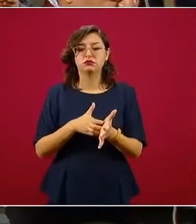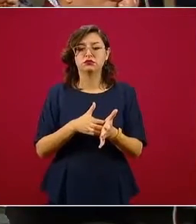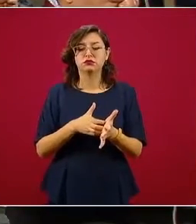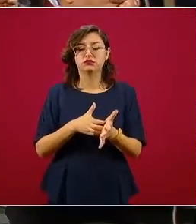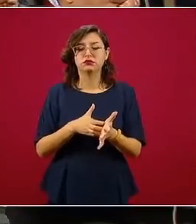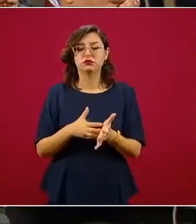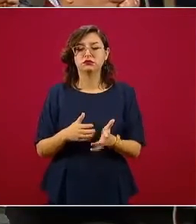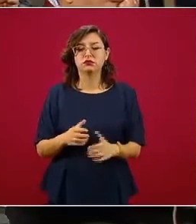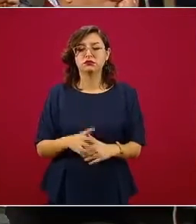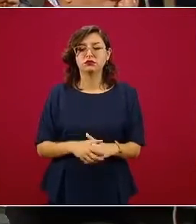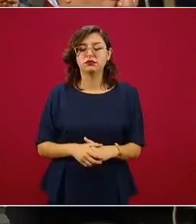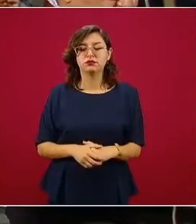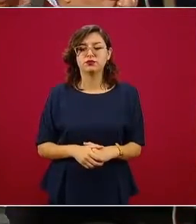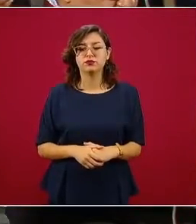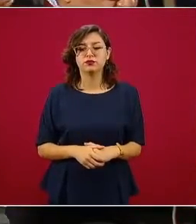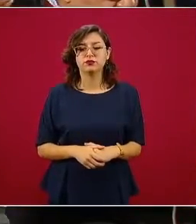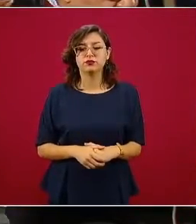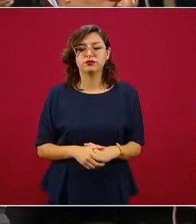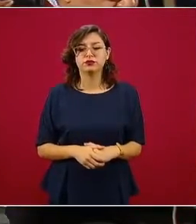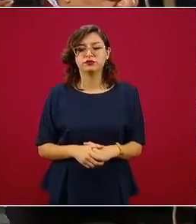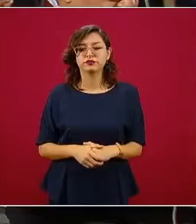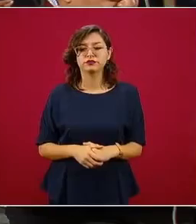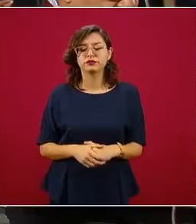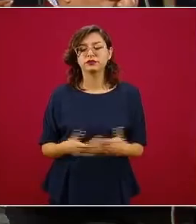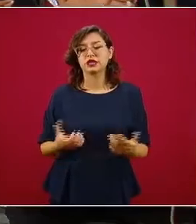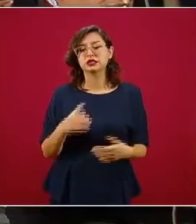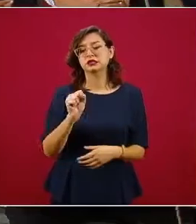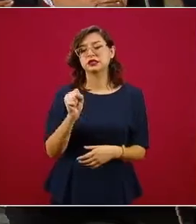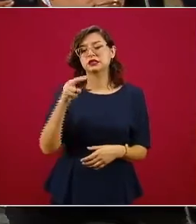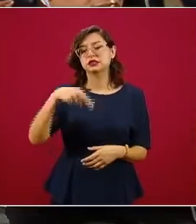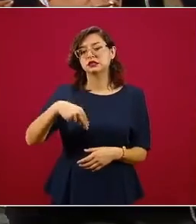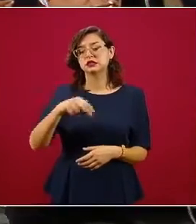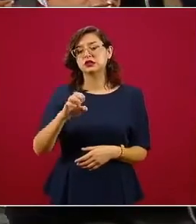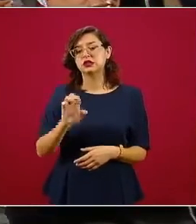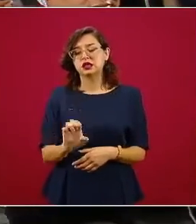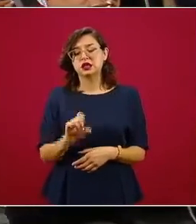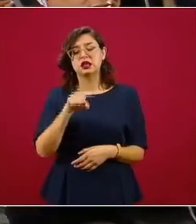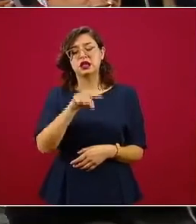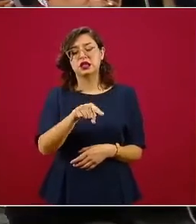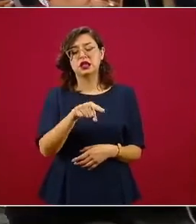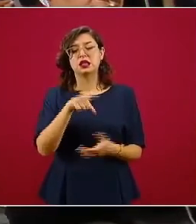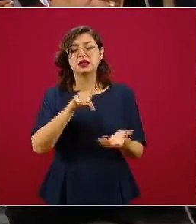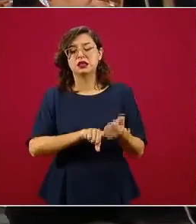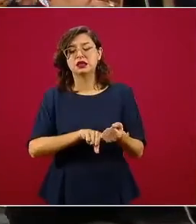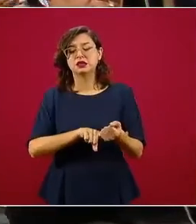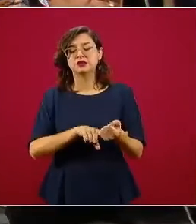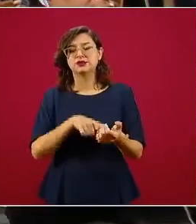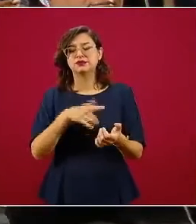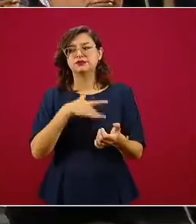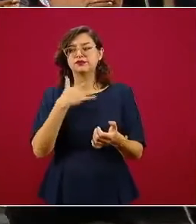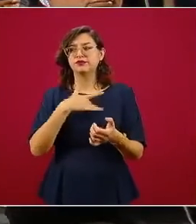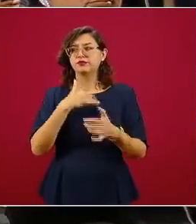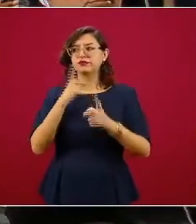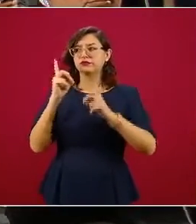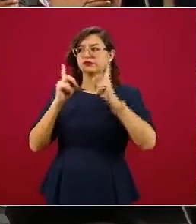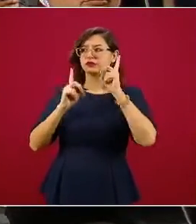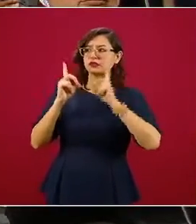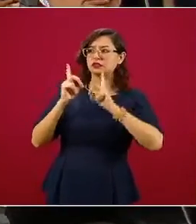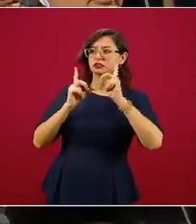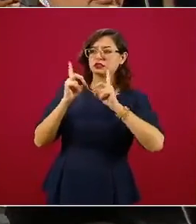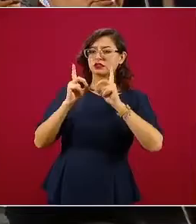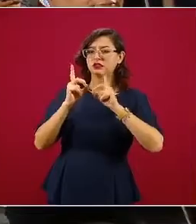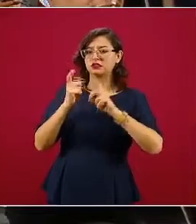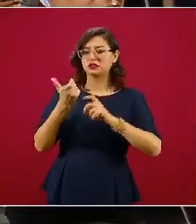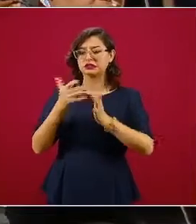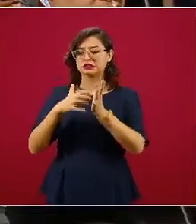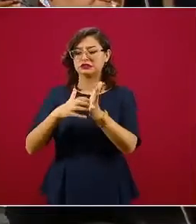se hagan ajustes al respecto del Sistema Nacional de Empleo. Hay una inquietud en este sentido por la incertidumbre de que efectivamente